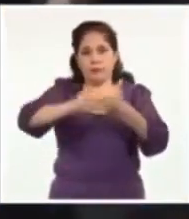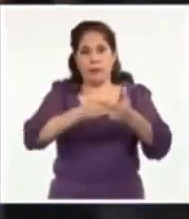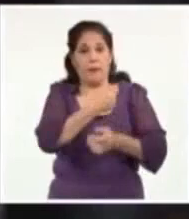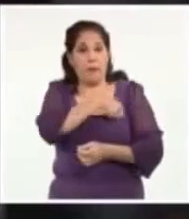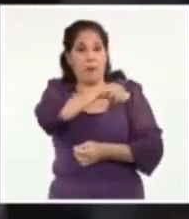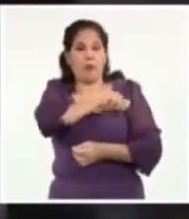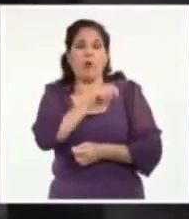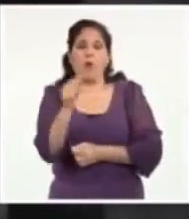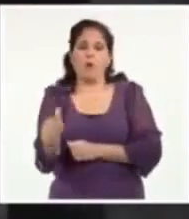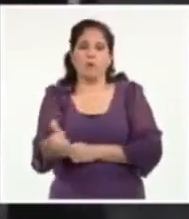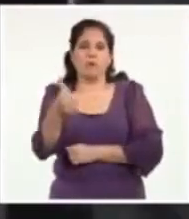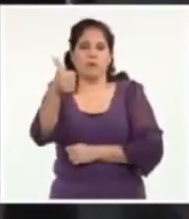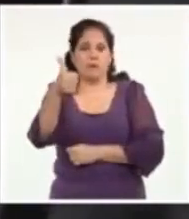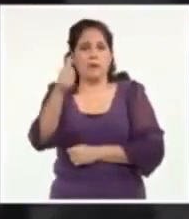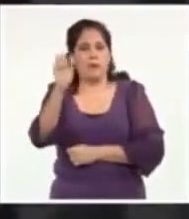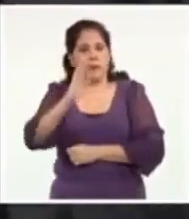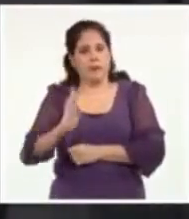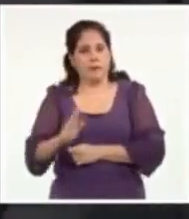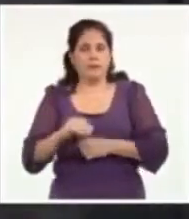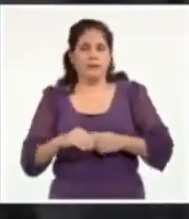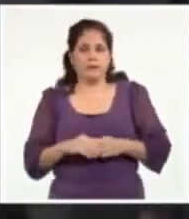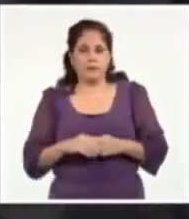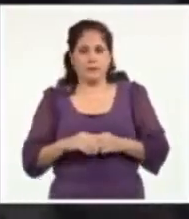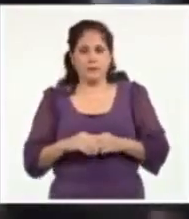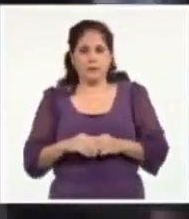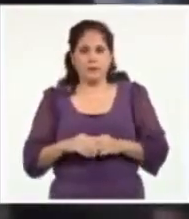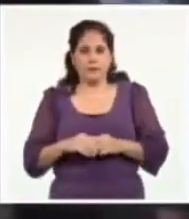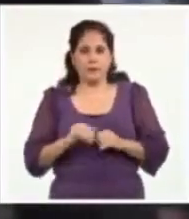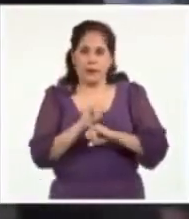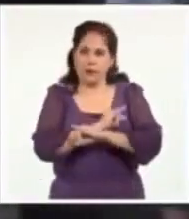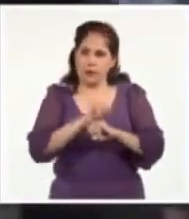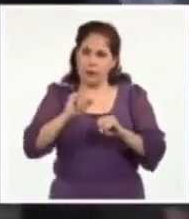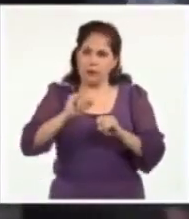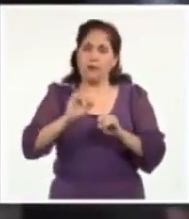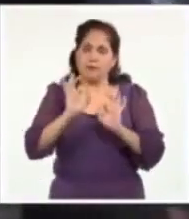mejor rumbo. Arlet Basayo García, Sistema Informativo de la Televisión Cubana.